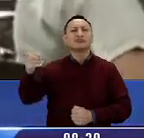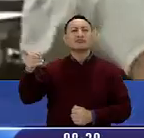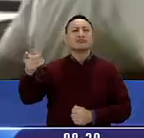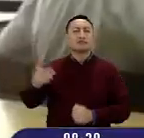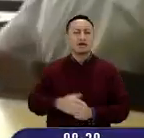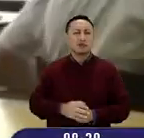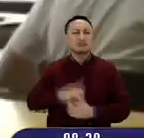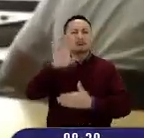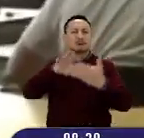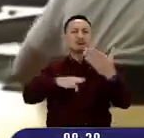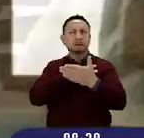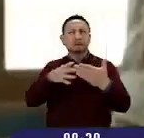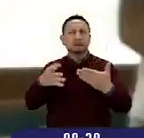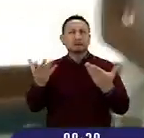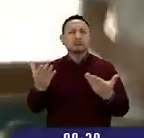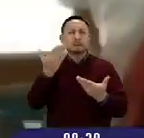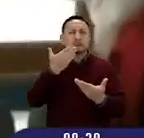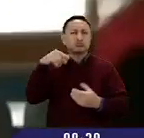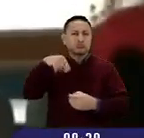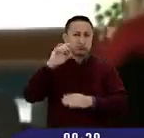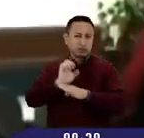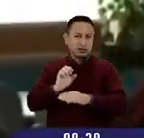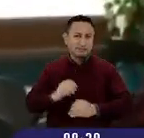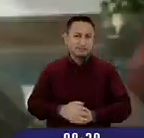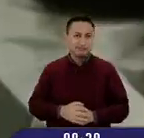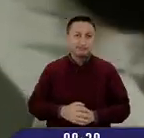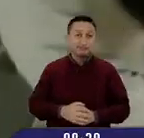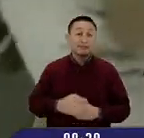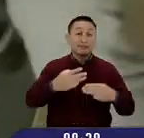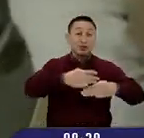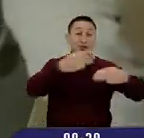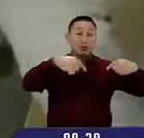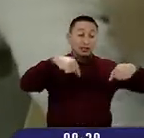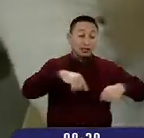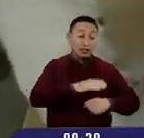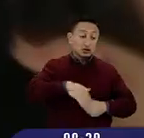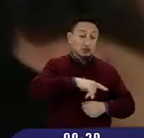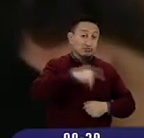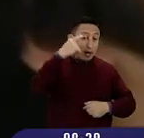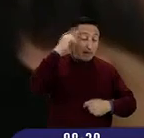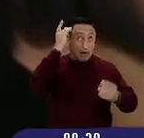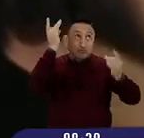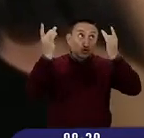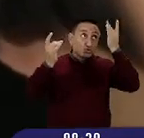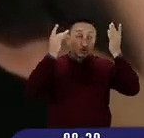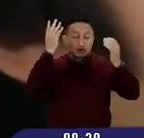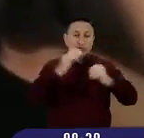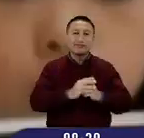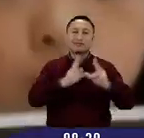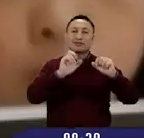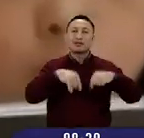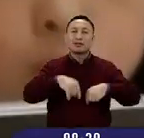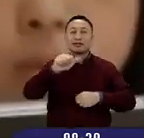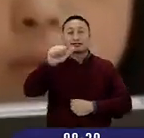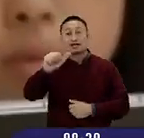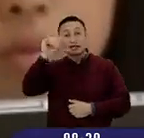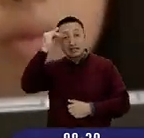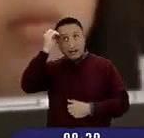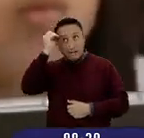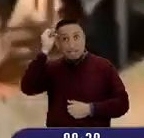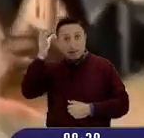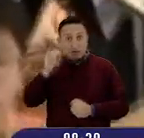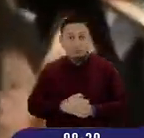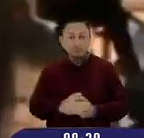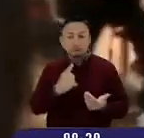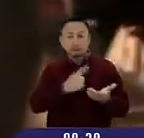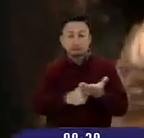permite tener éxito? Pues se imparten materias que exploran la creatividad, donde se abordan temas como inteligencia artificial, análisis